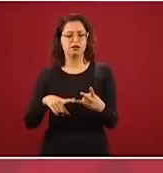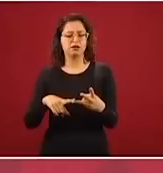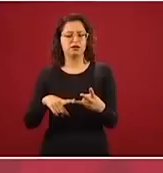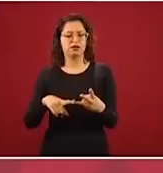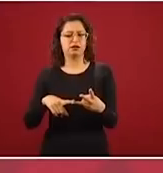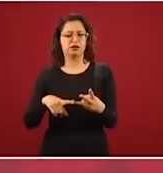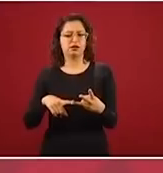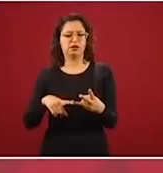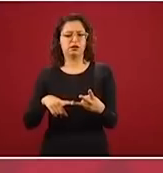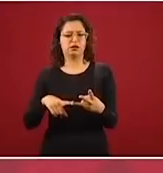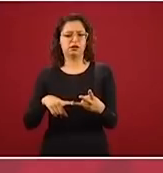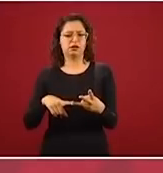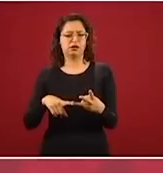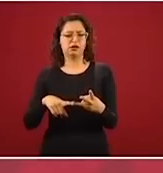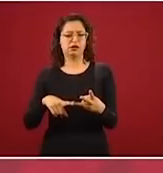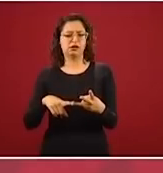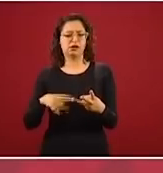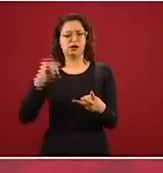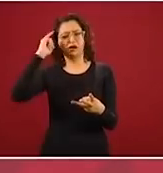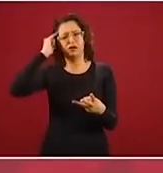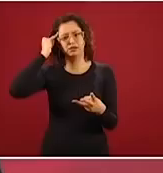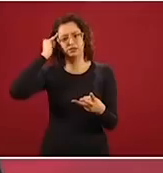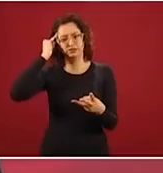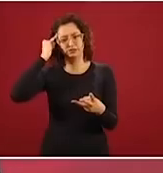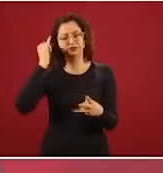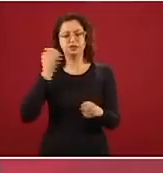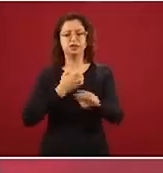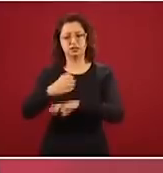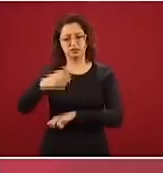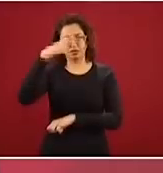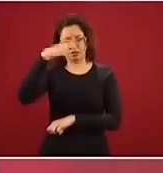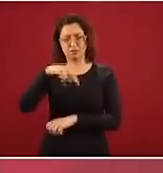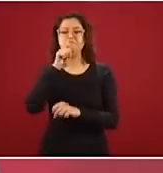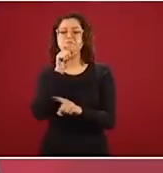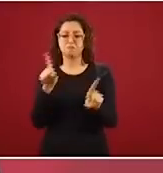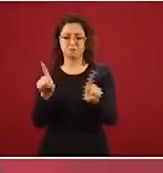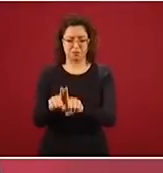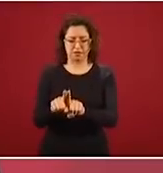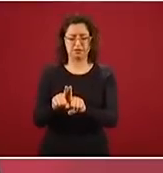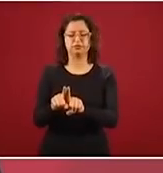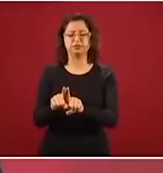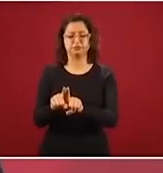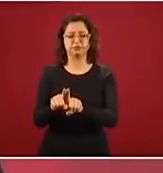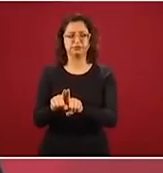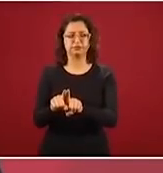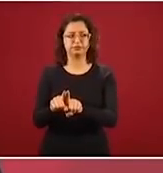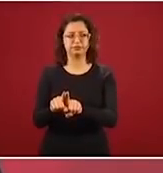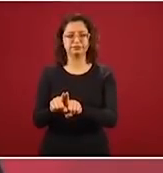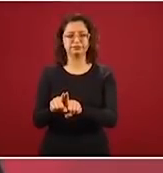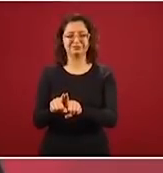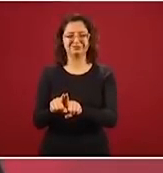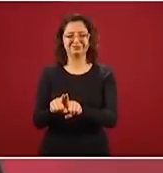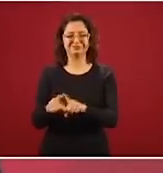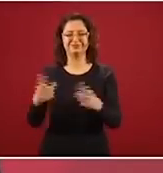a los productores indígenas del Estado de México, ¿sí? De las